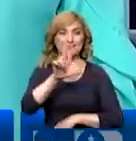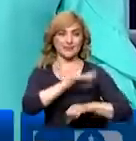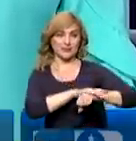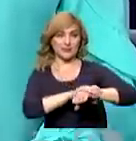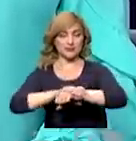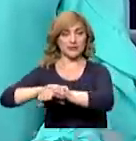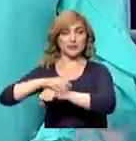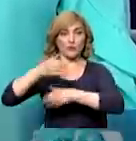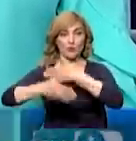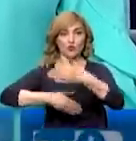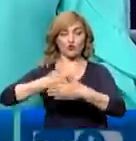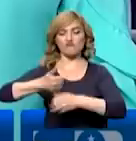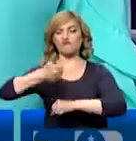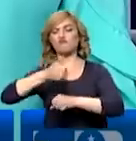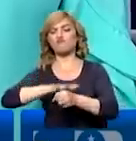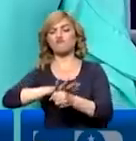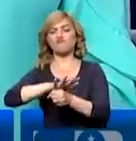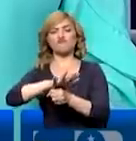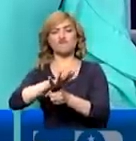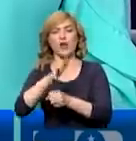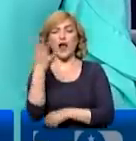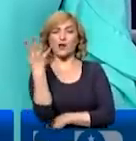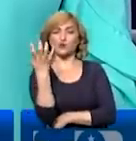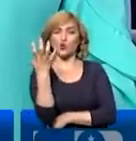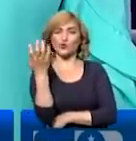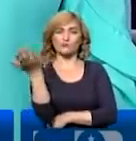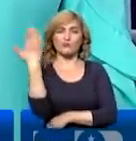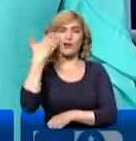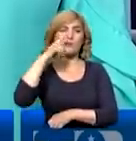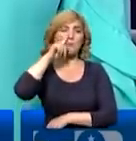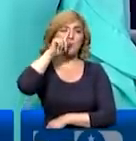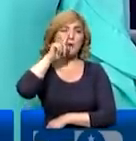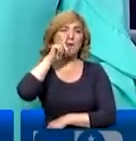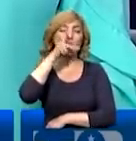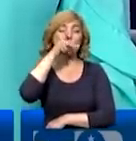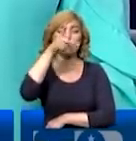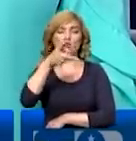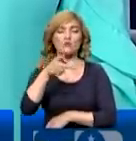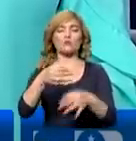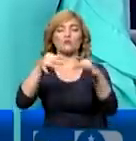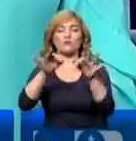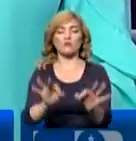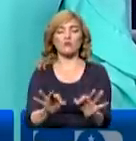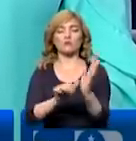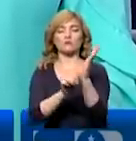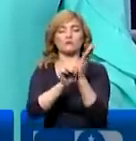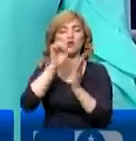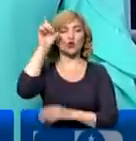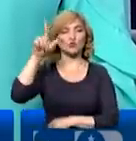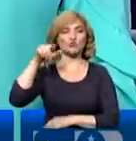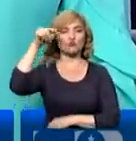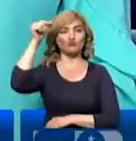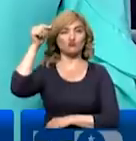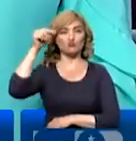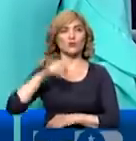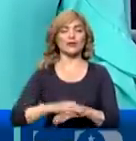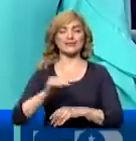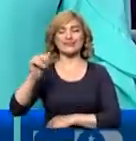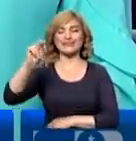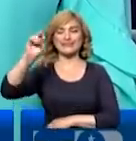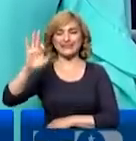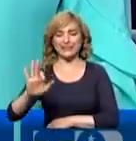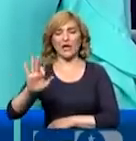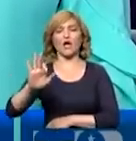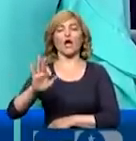por tráfico de influencias estuvieron vinculados a la función pública, según lo confirmó la ministra de Gobierno, María Paula Romo. CNT, Correos del Ecuador,